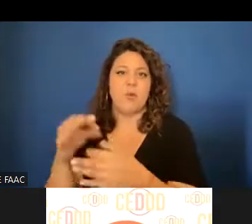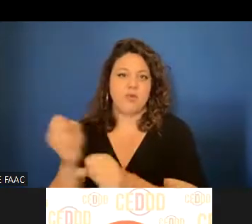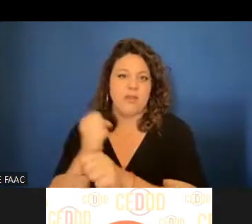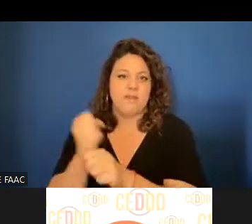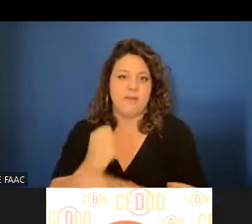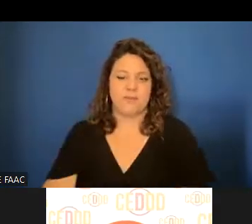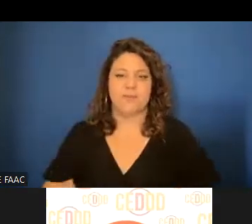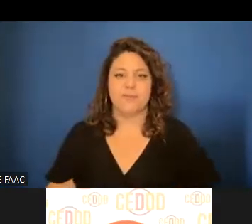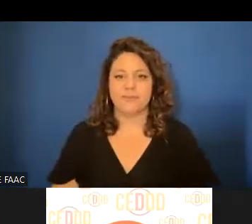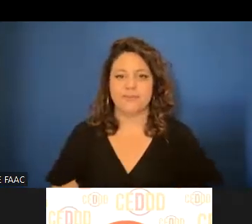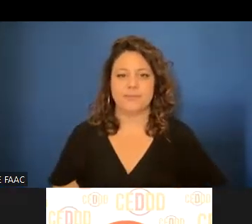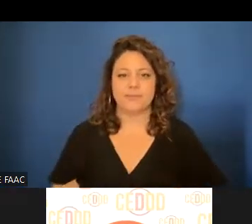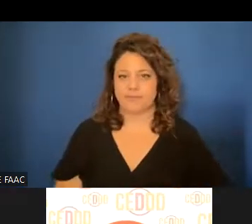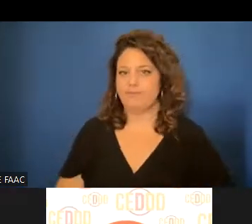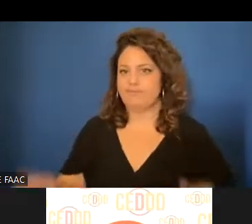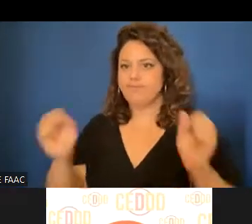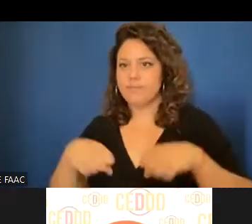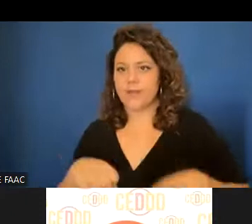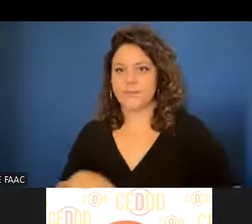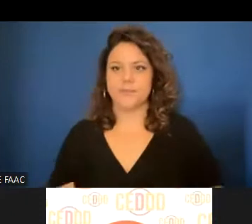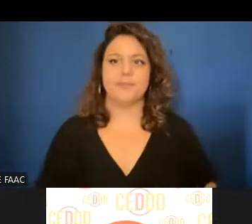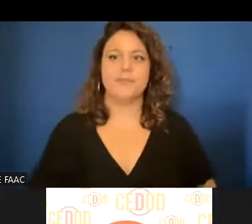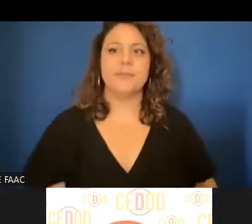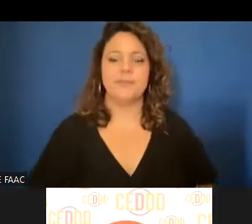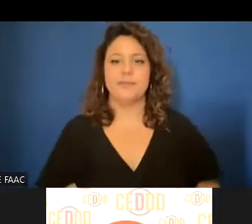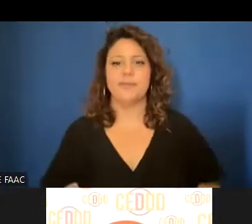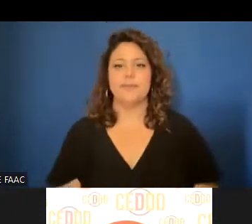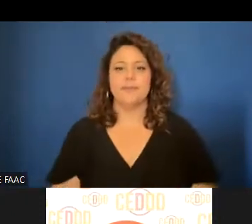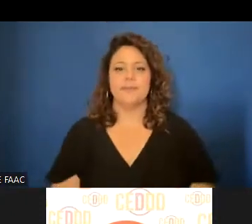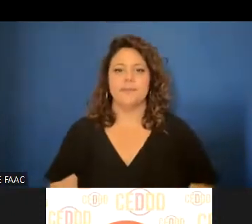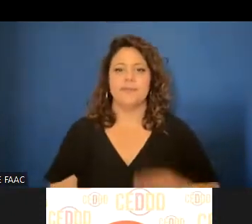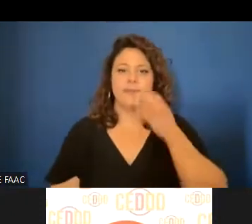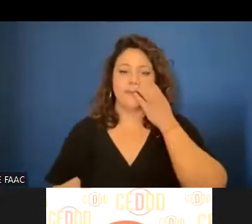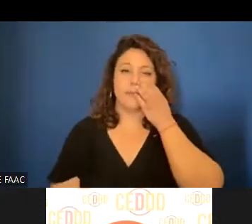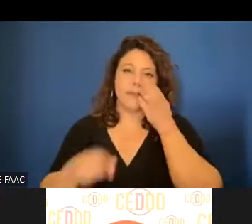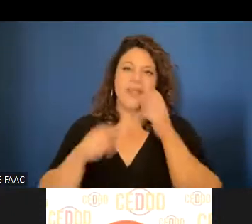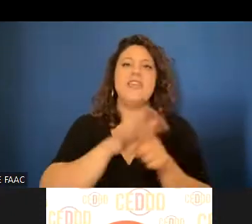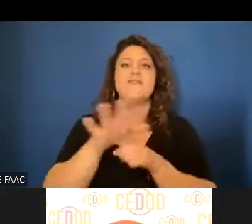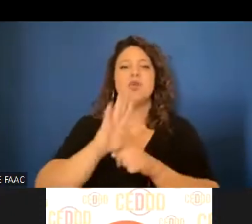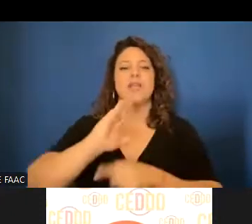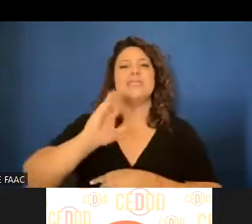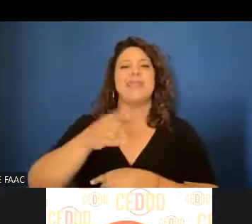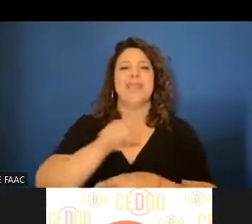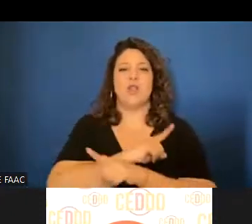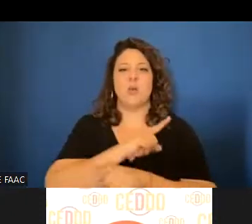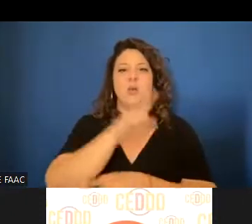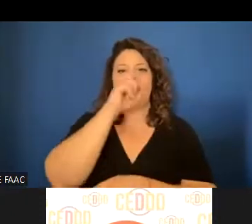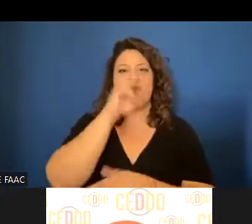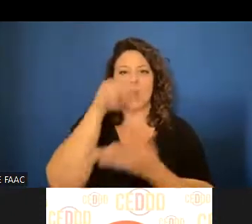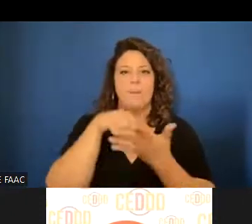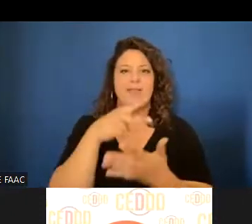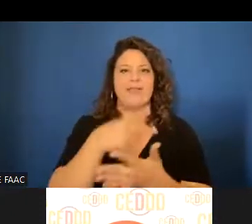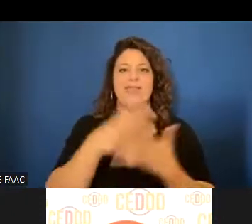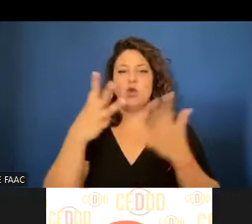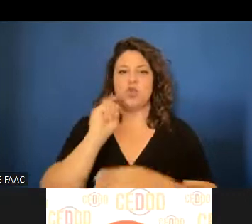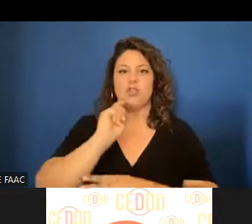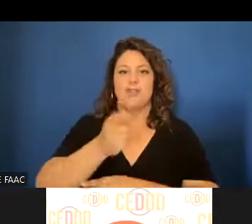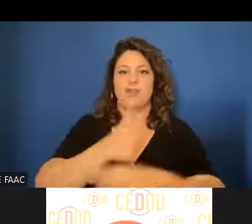recuperación. Los tribunales superiores de justicia no lo consideraron nulo y se llevó a la Unión Europea, que